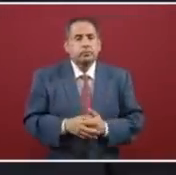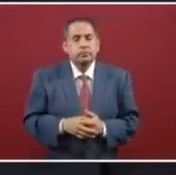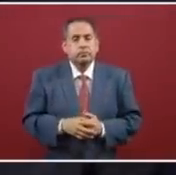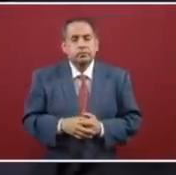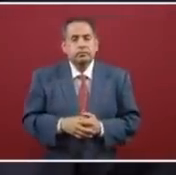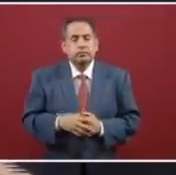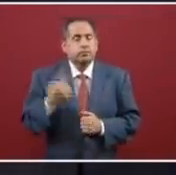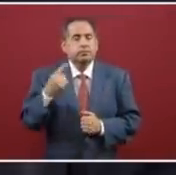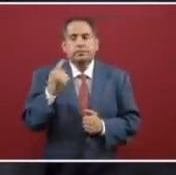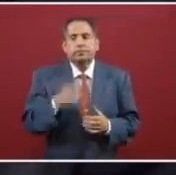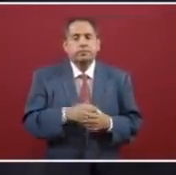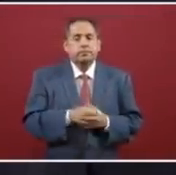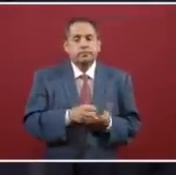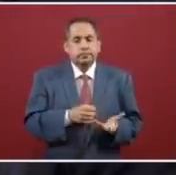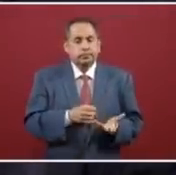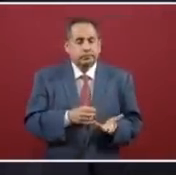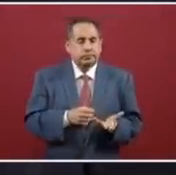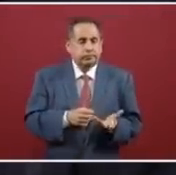para